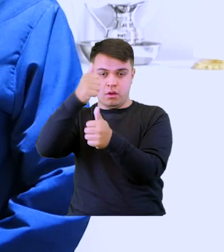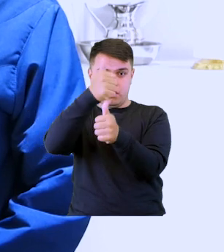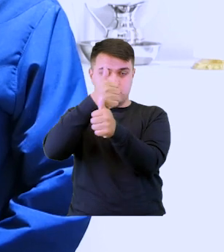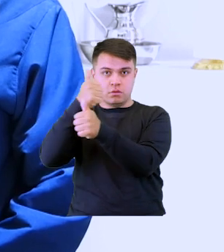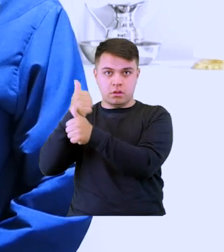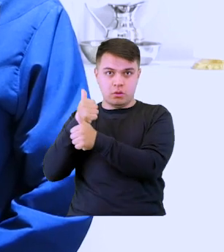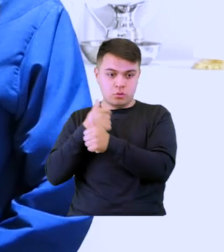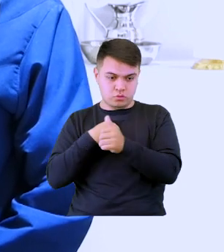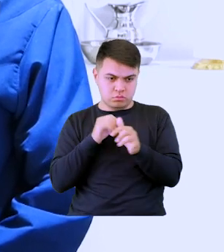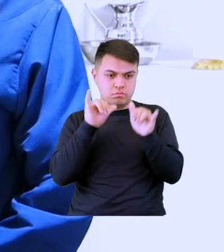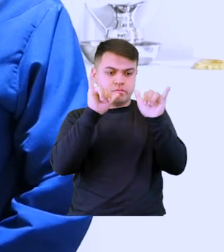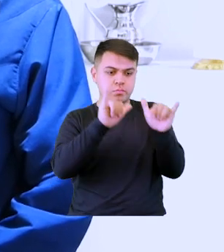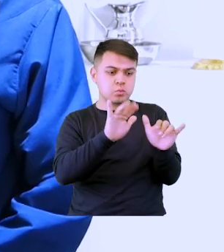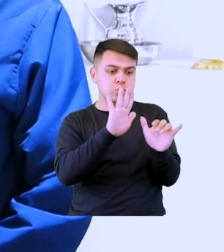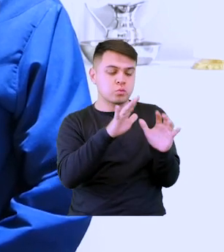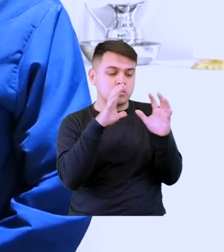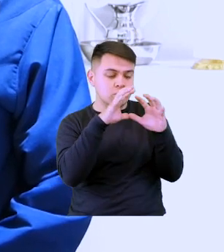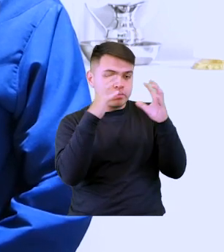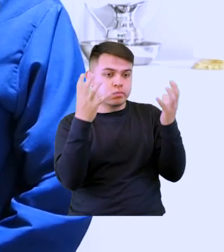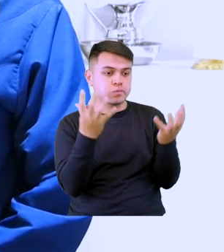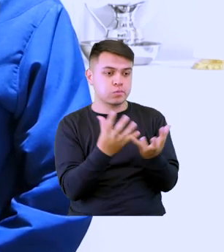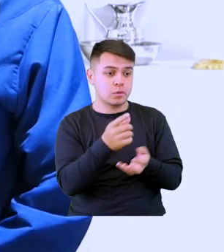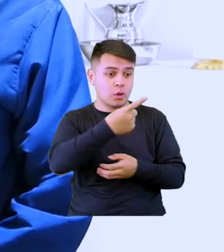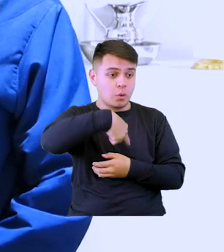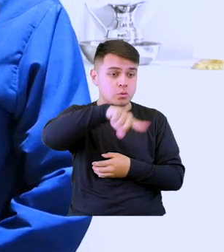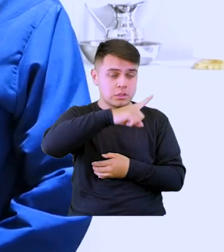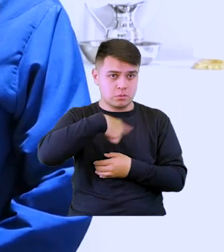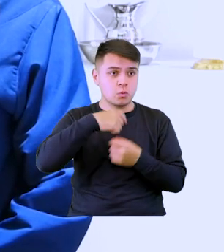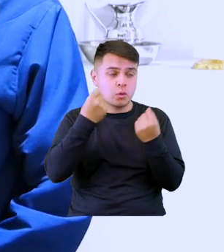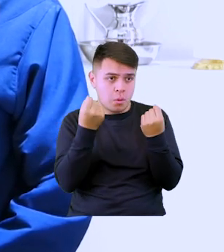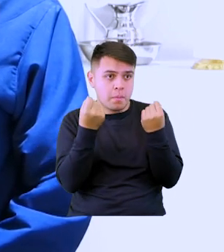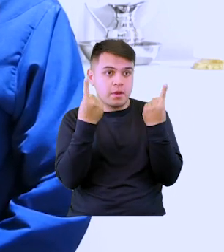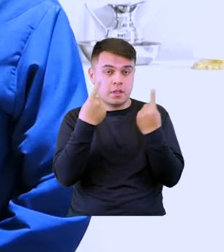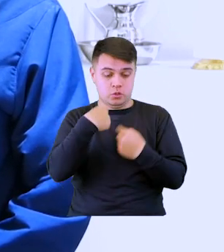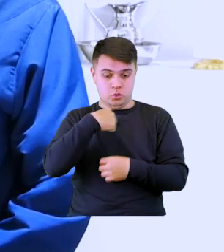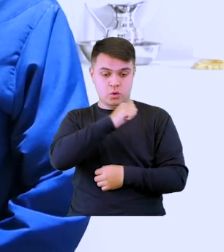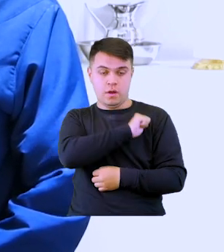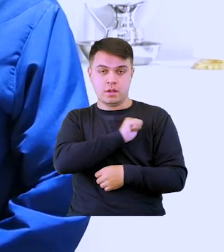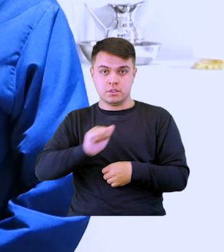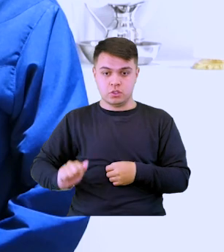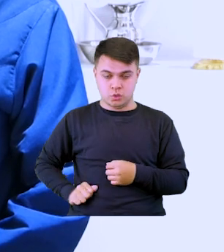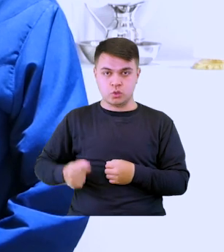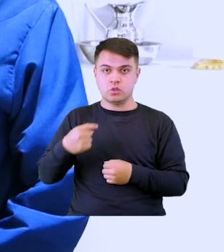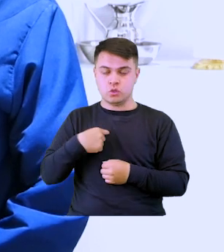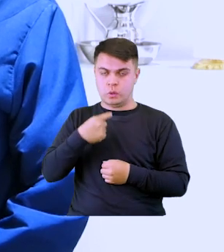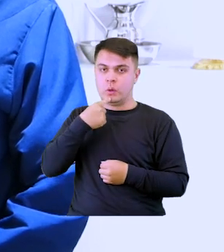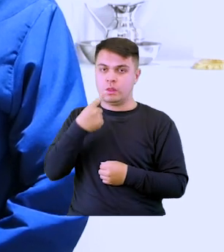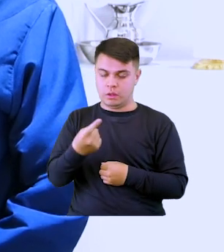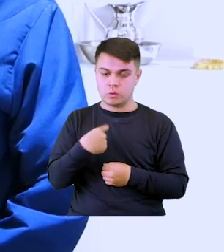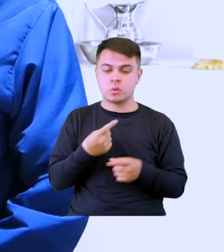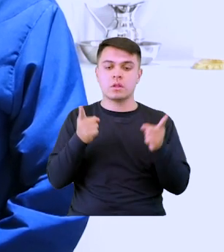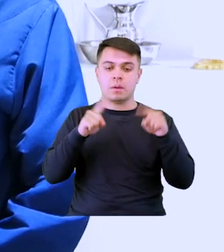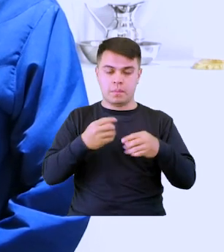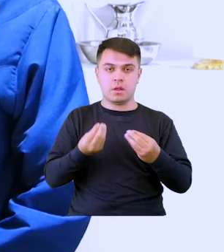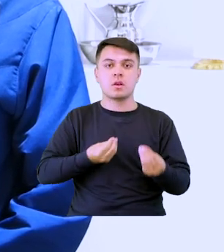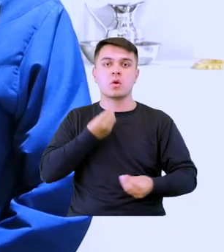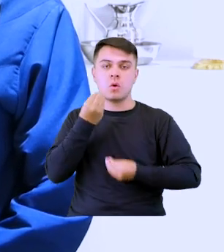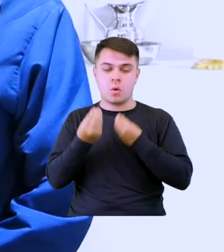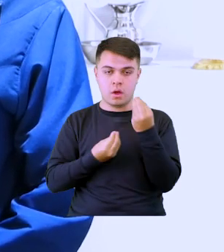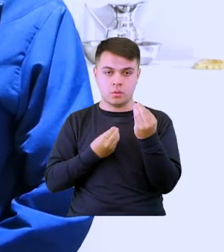estableceré en su tierra y comprenderán que yo, el Señor, lo digo y lo hago. Oráculo del